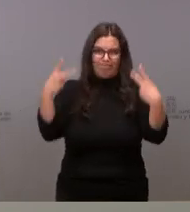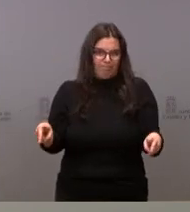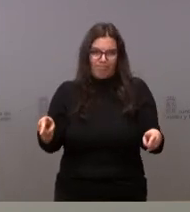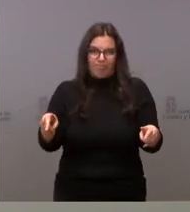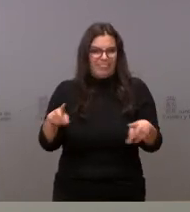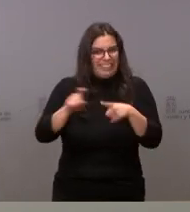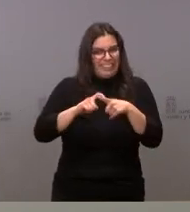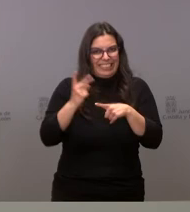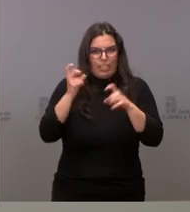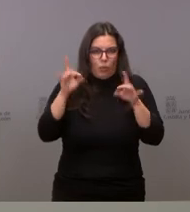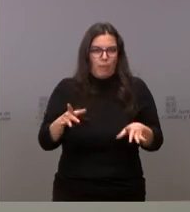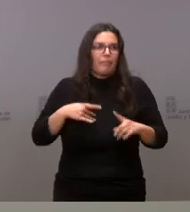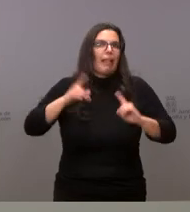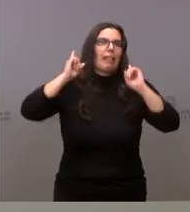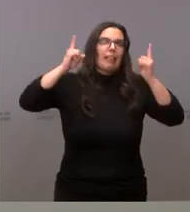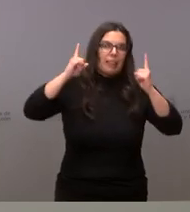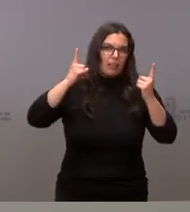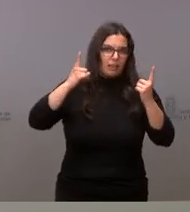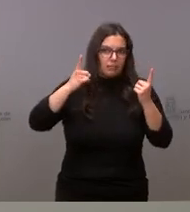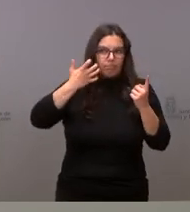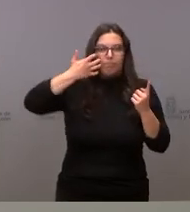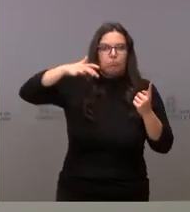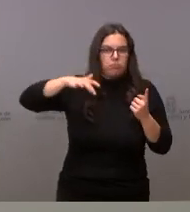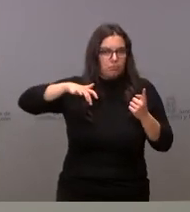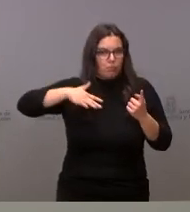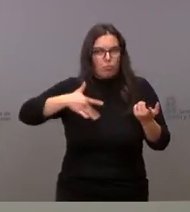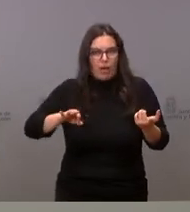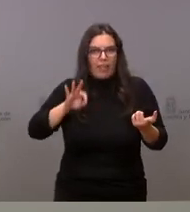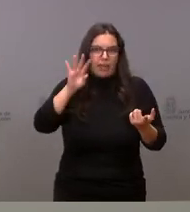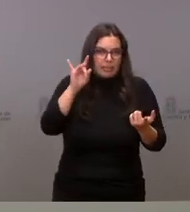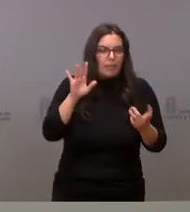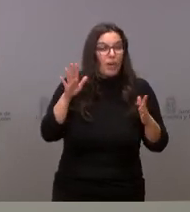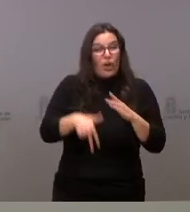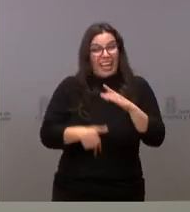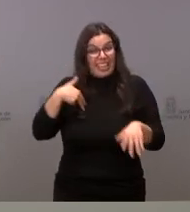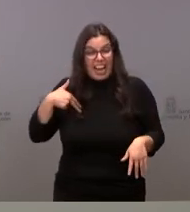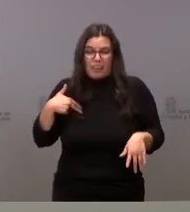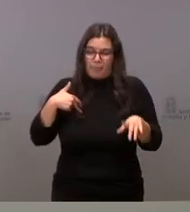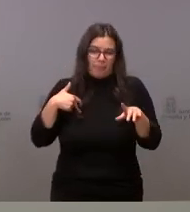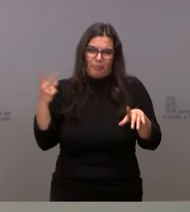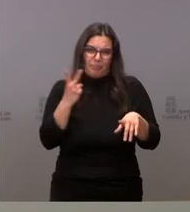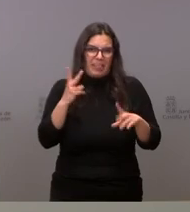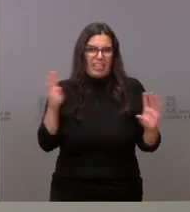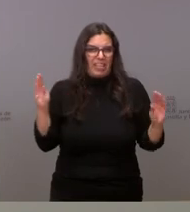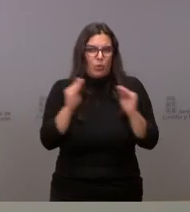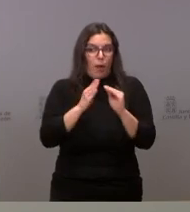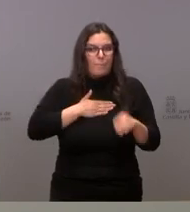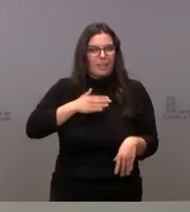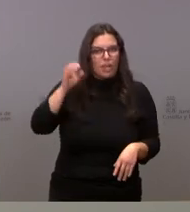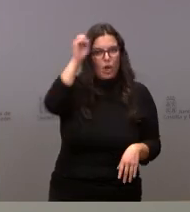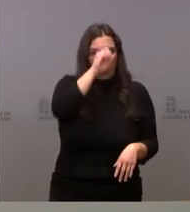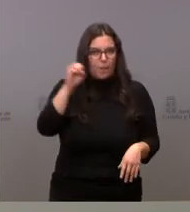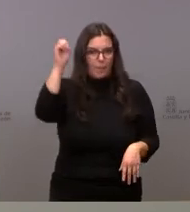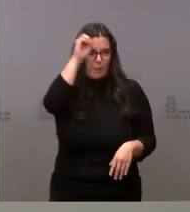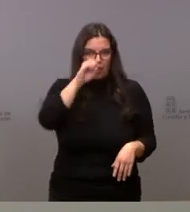difiere siempre hay casos evidentemente de personas que se escapan a esto pero no son desde mi punto de vista ni en tanto a